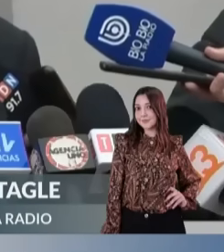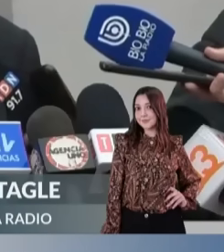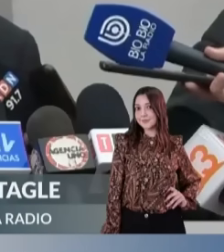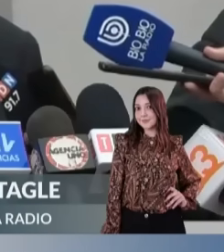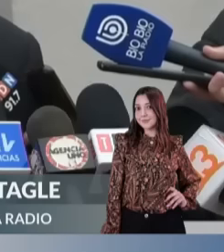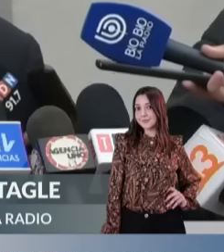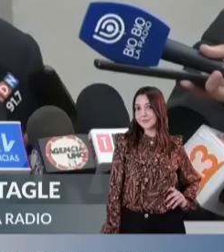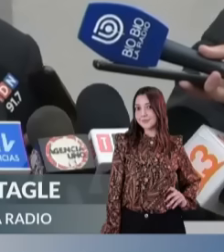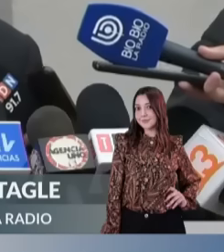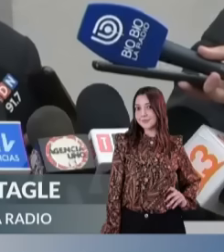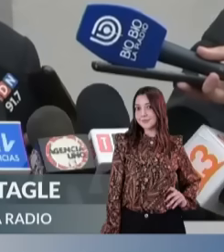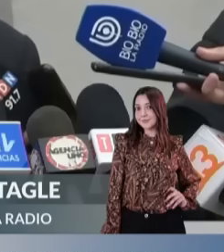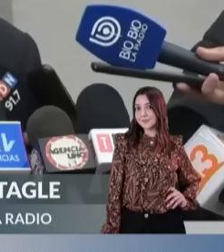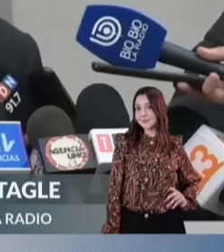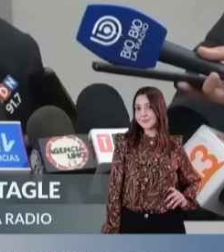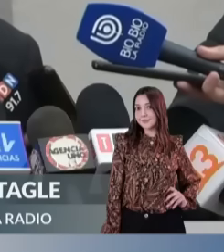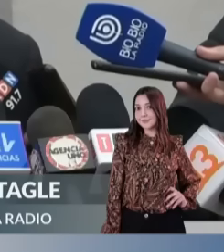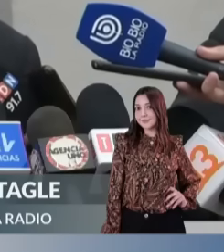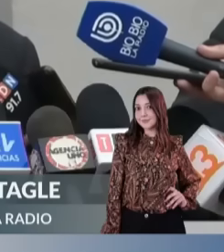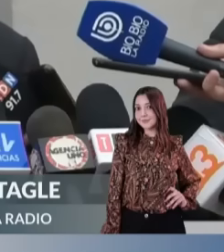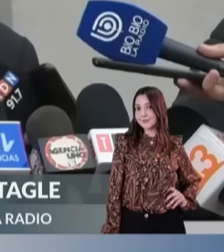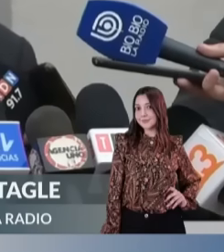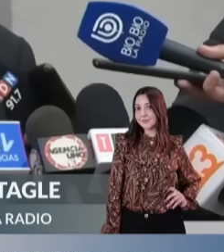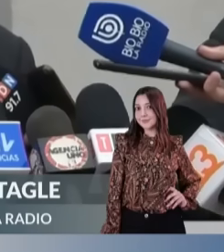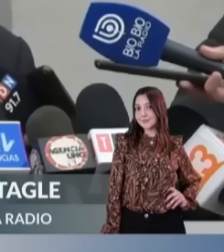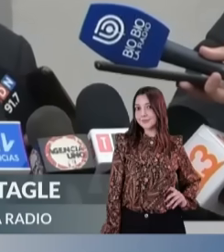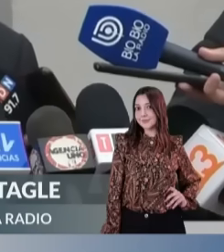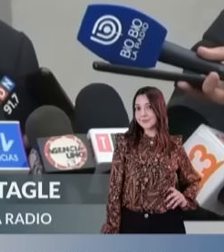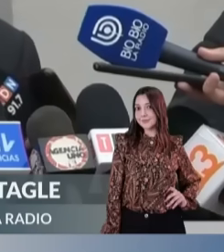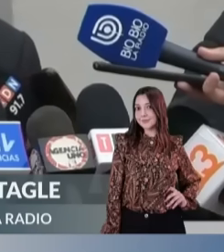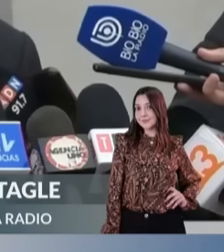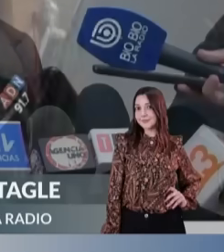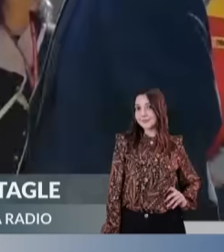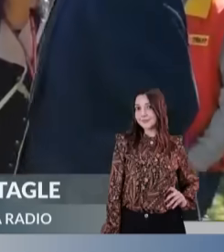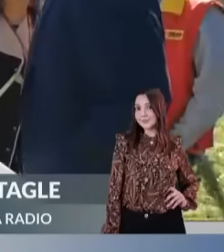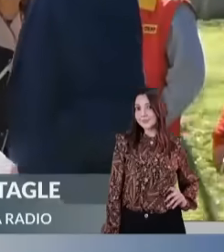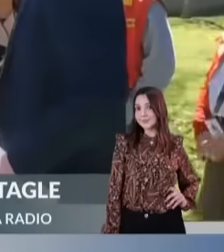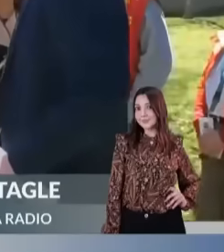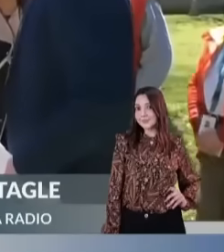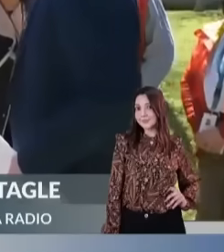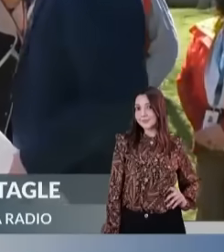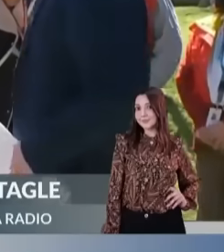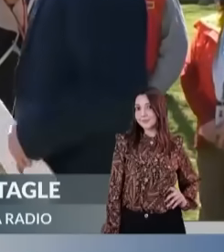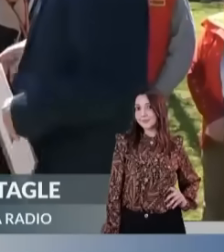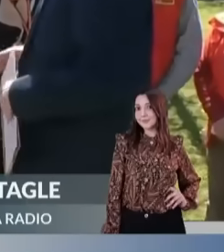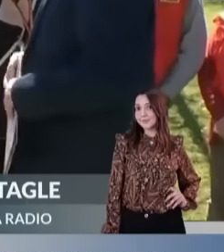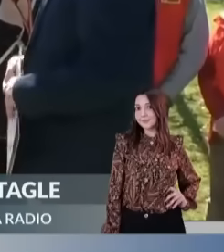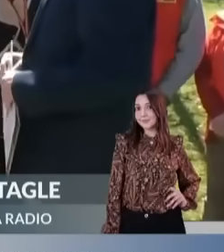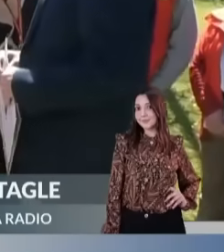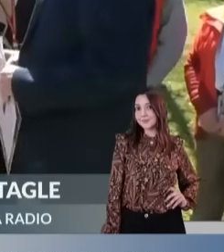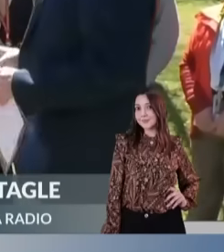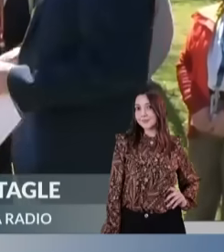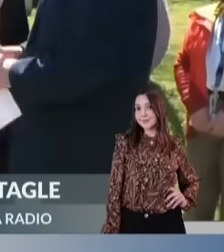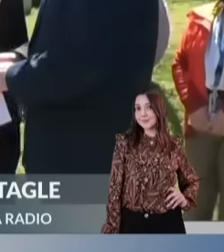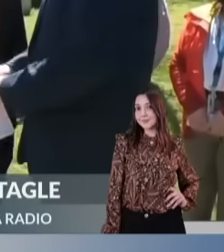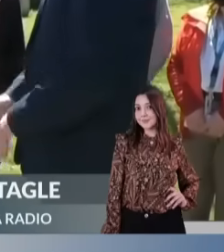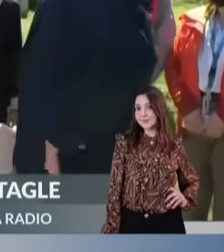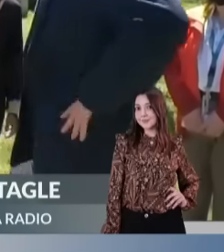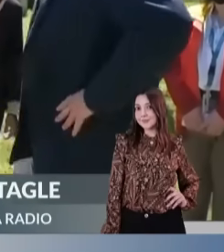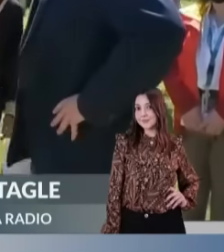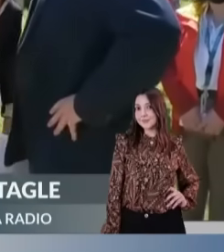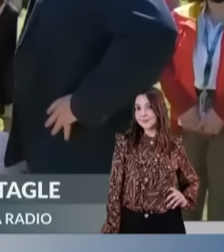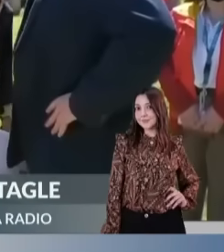declaraciones que se dan de parte de las autoridades, que no solamente son distintas, sino que incluso muchas de ellas son opuestas. Entonces nos quedamos con un discurso en la mañana y después en la tarde hay